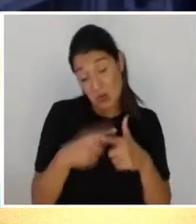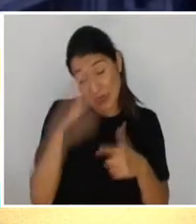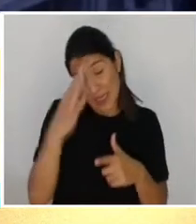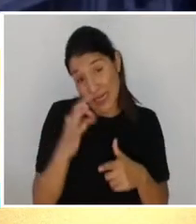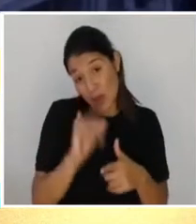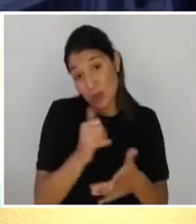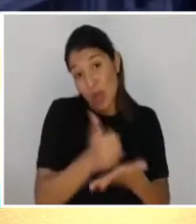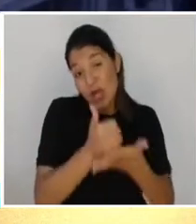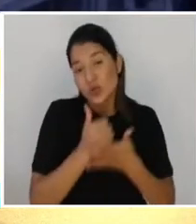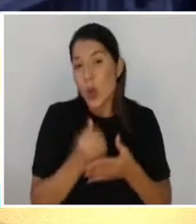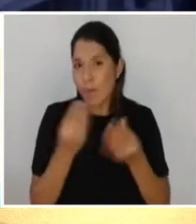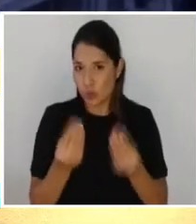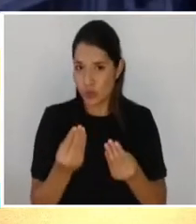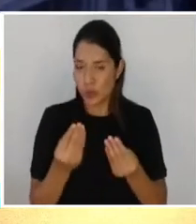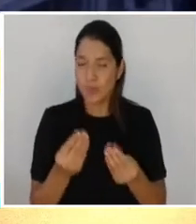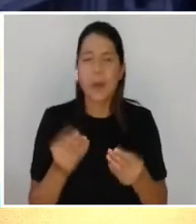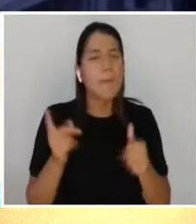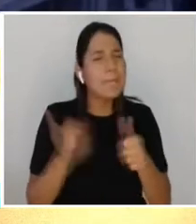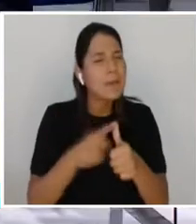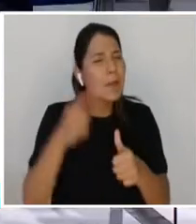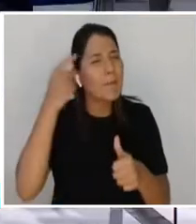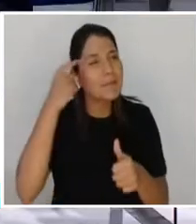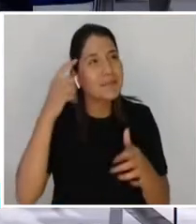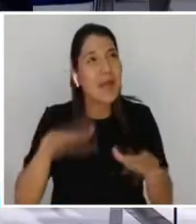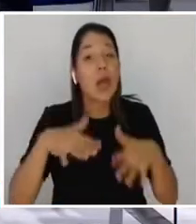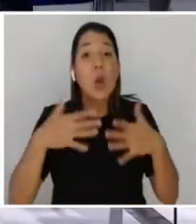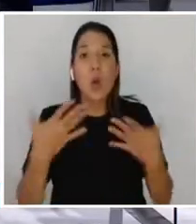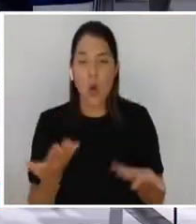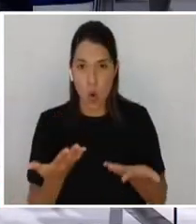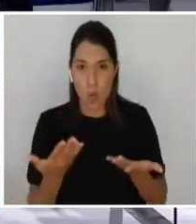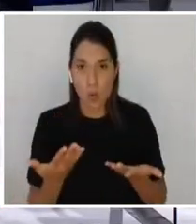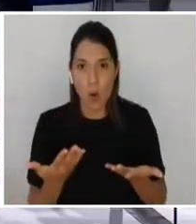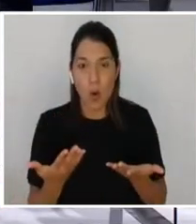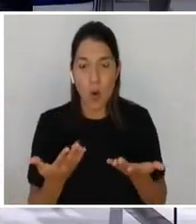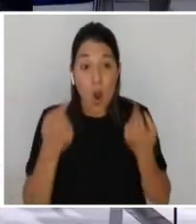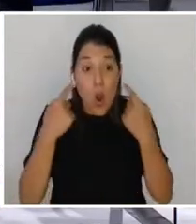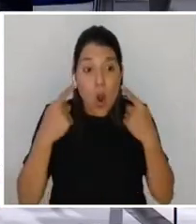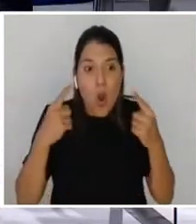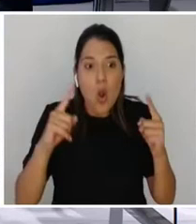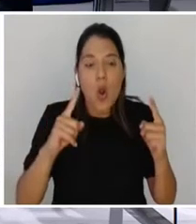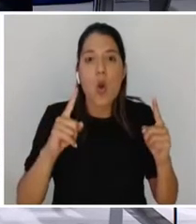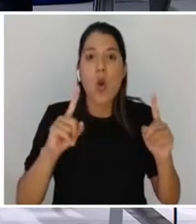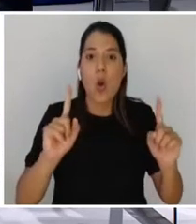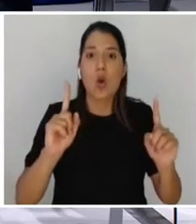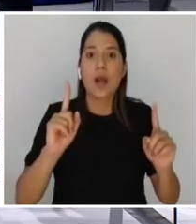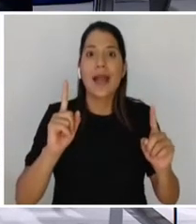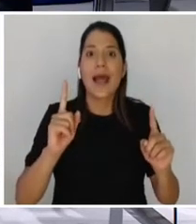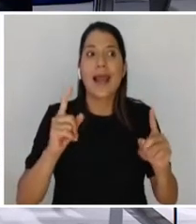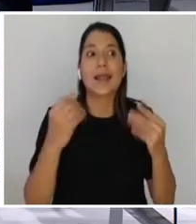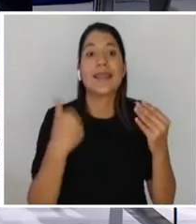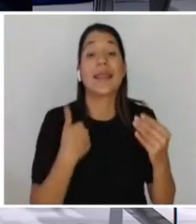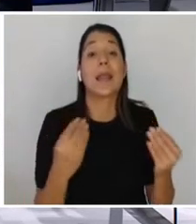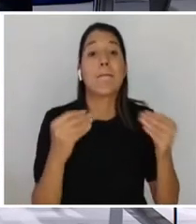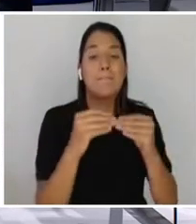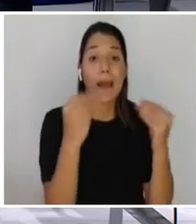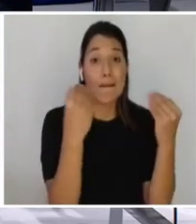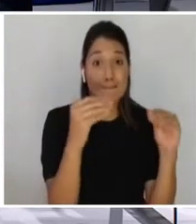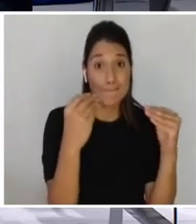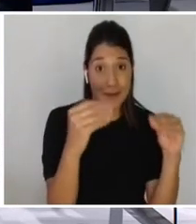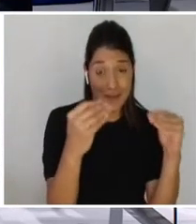A primero pensar en cómo aumentar, ¿verdad?, este proceso de ventas, hasta,